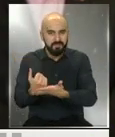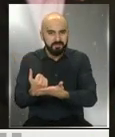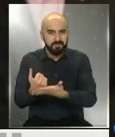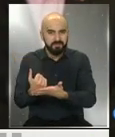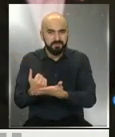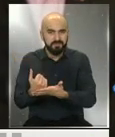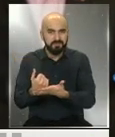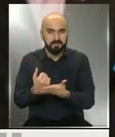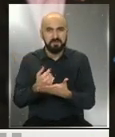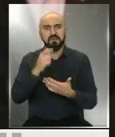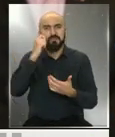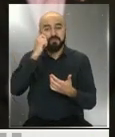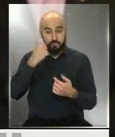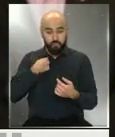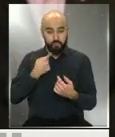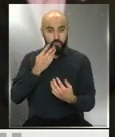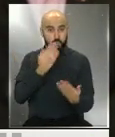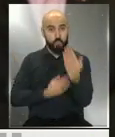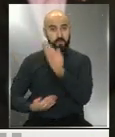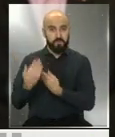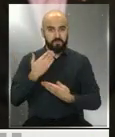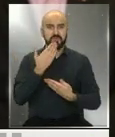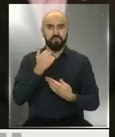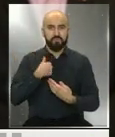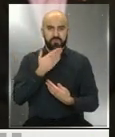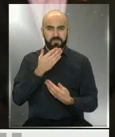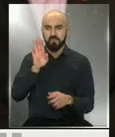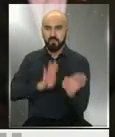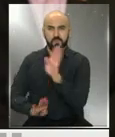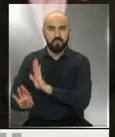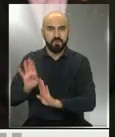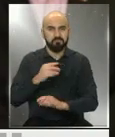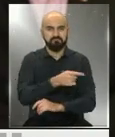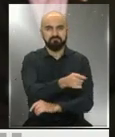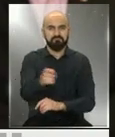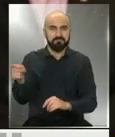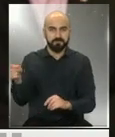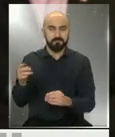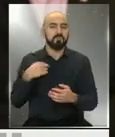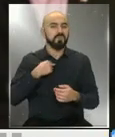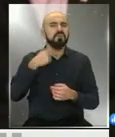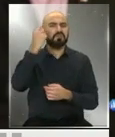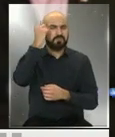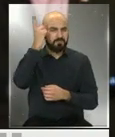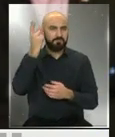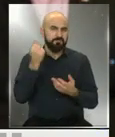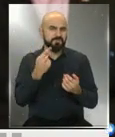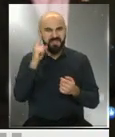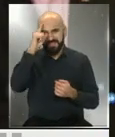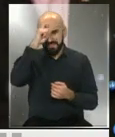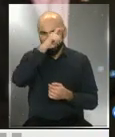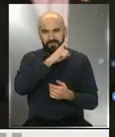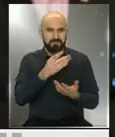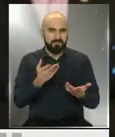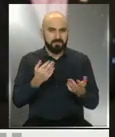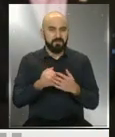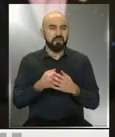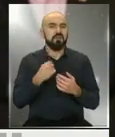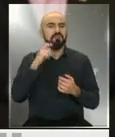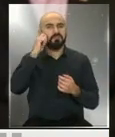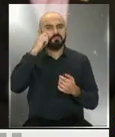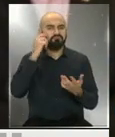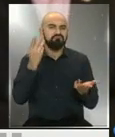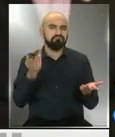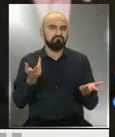cuido, estoy cuidando al resto. Entendemos como gobierno que estas medidas son difíciles, entendemos que va a significar una